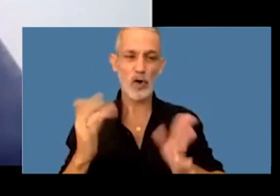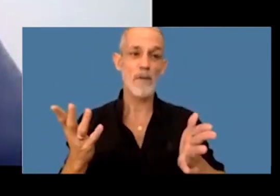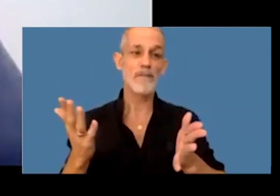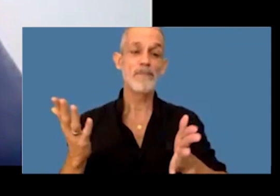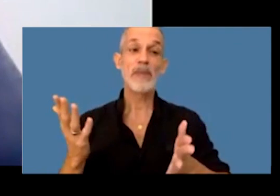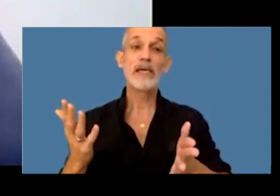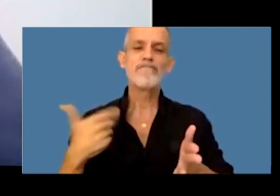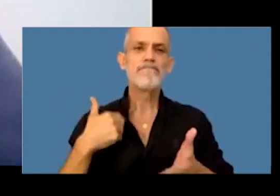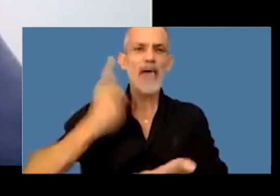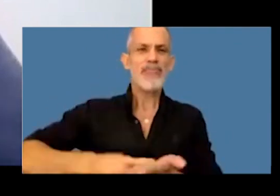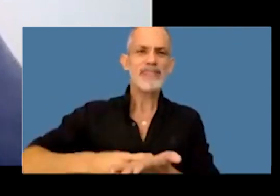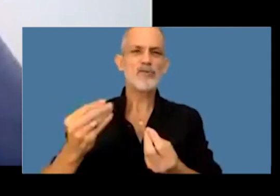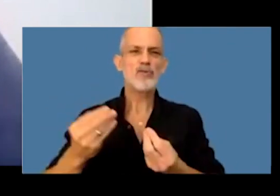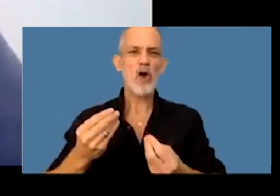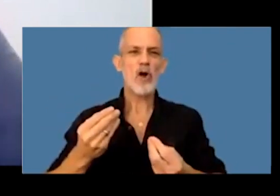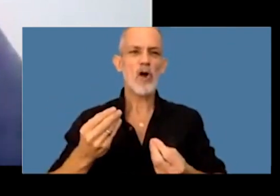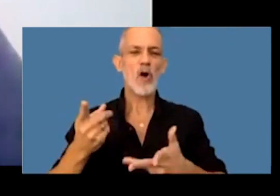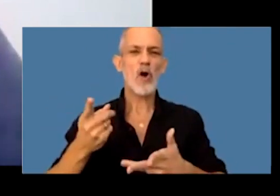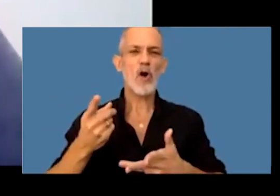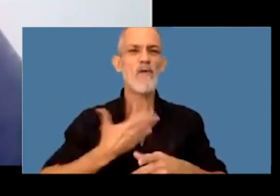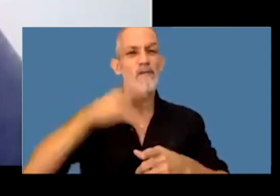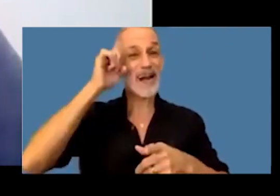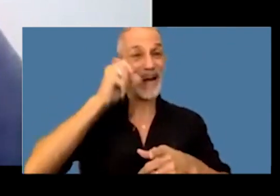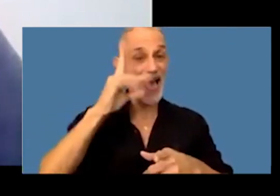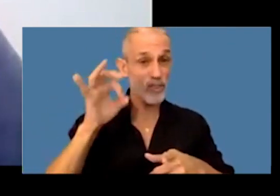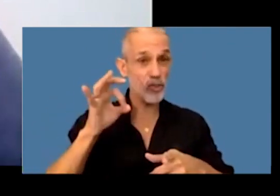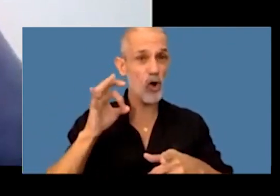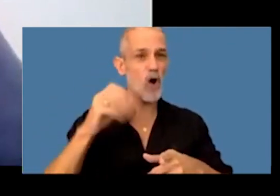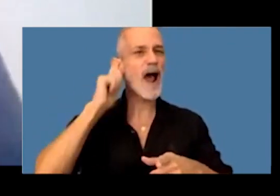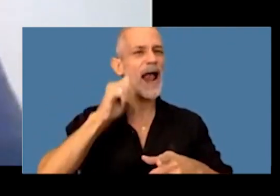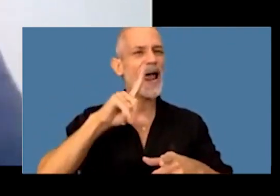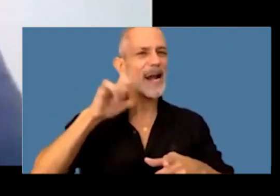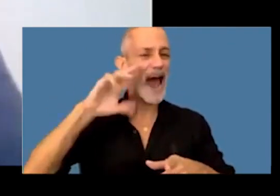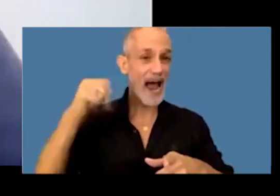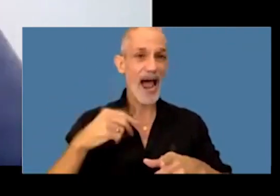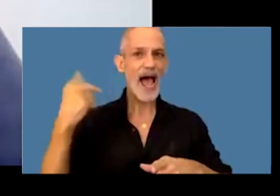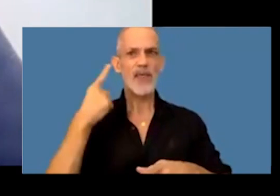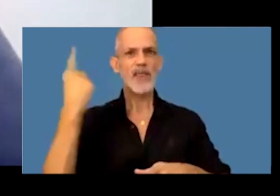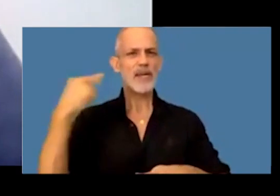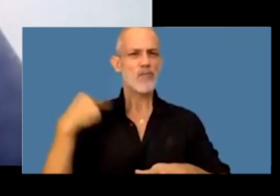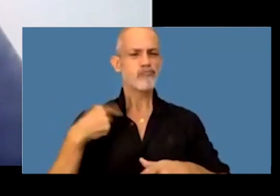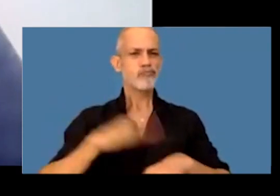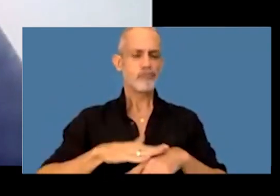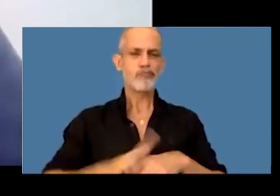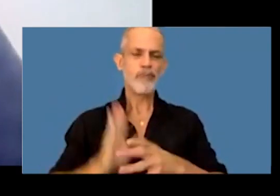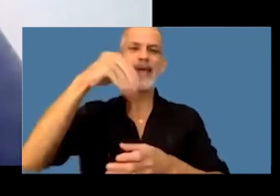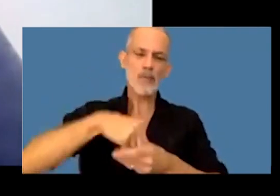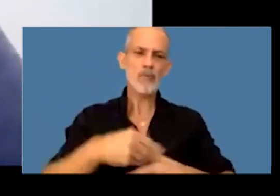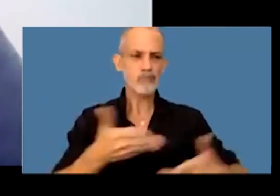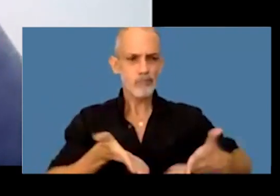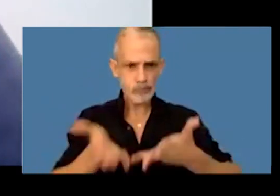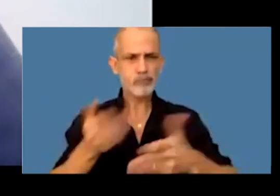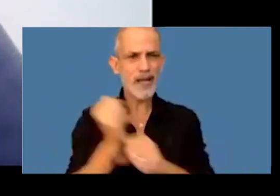decisión de Fernando Galarraga, que está a cargo de la dirección ejecutiva, nos instruye justamente a que nosotros podamos trabajar de esta